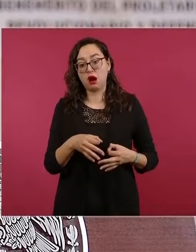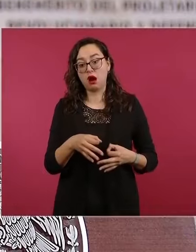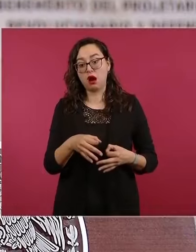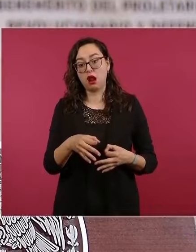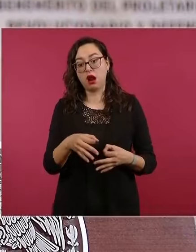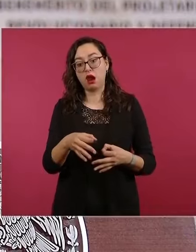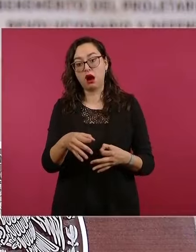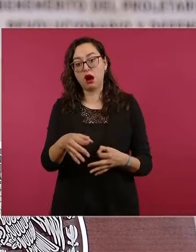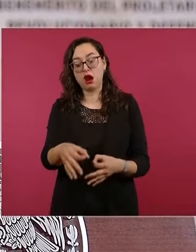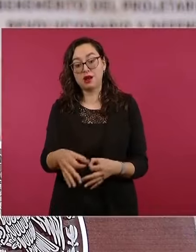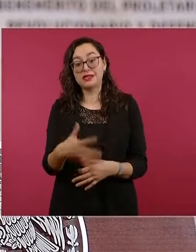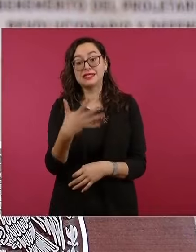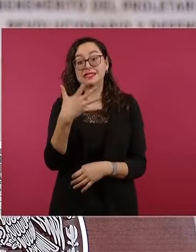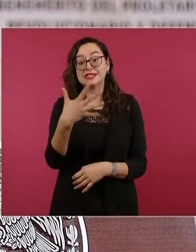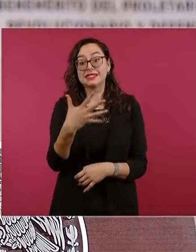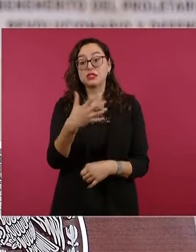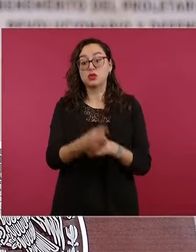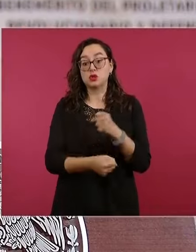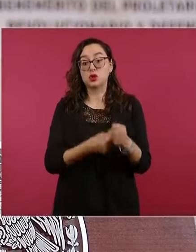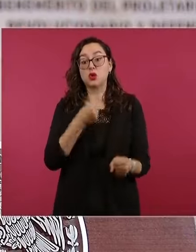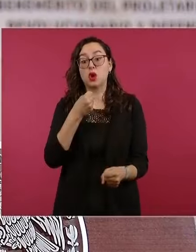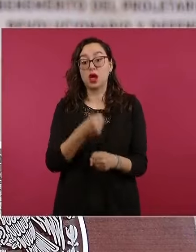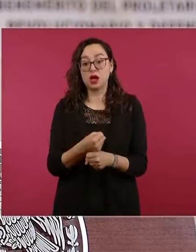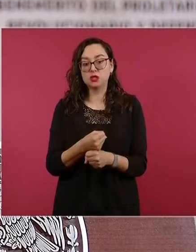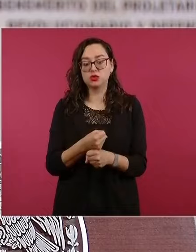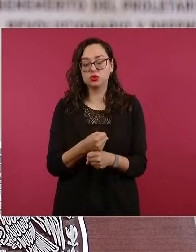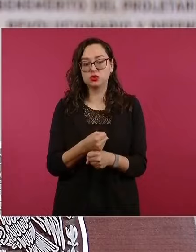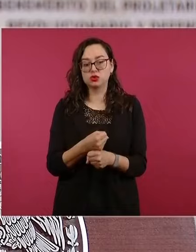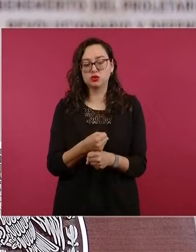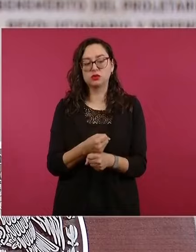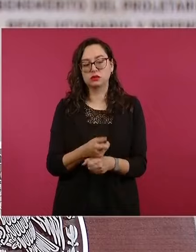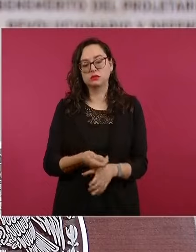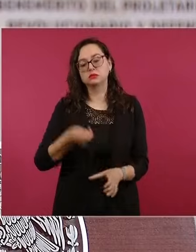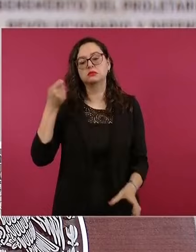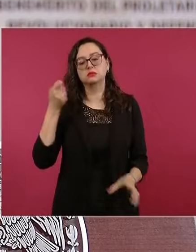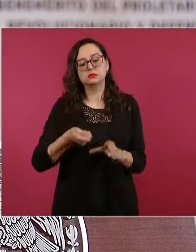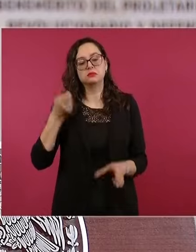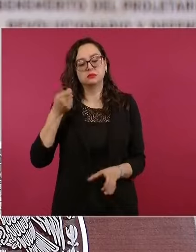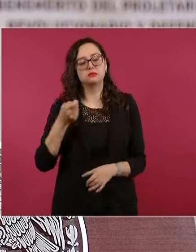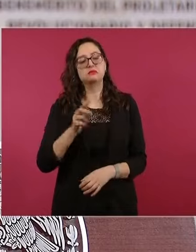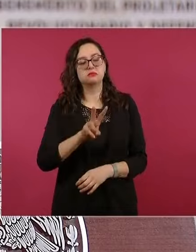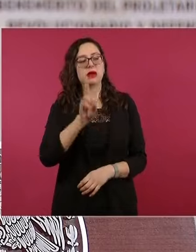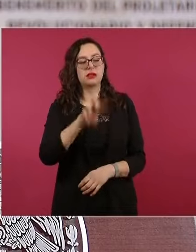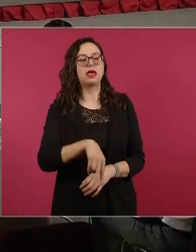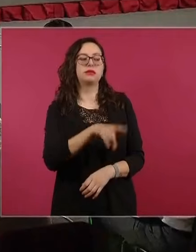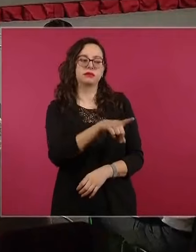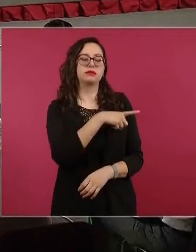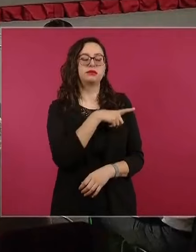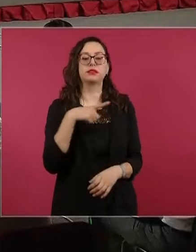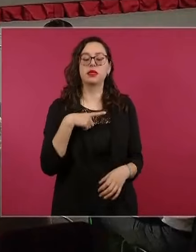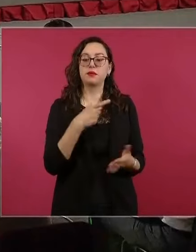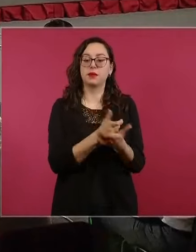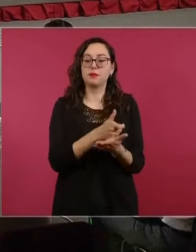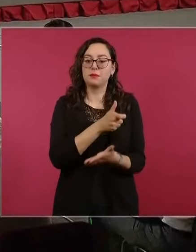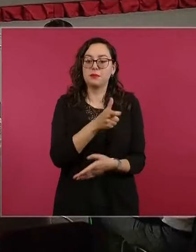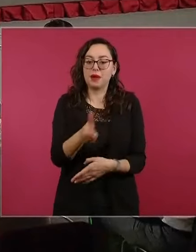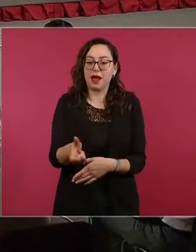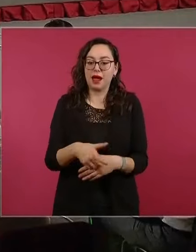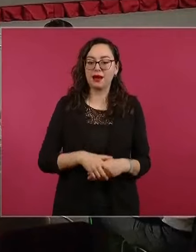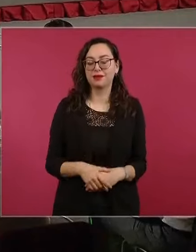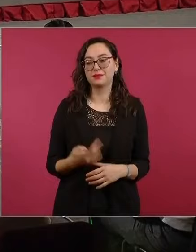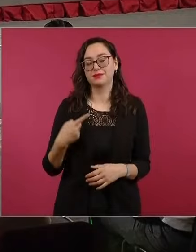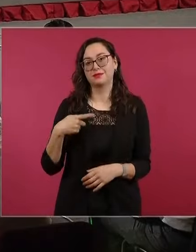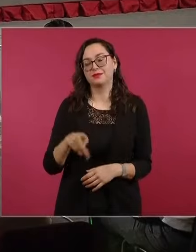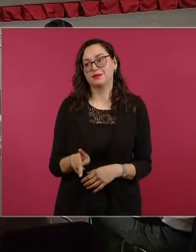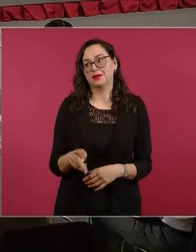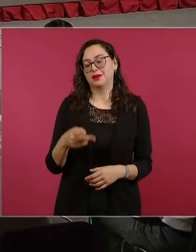octubre de 2020, reconoció la validez de este cobro que hacía el SAT, pero también vemos cuánto tiempo se tarda en resolver